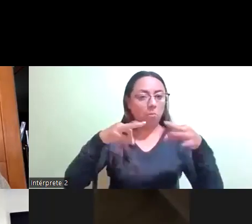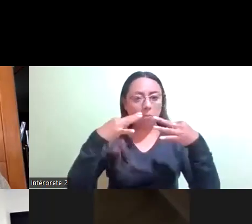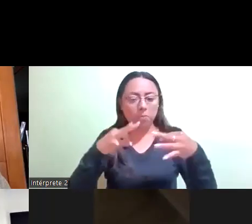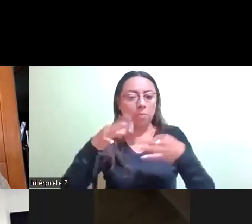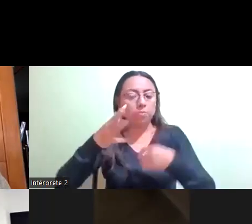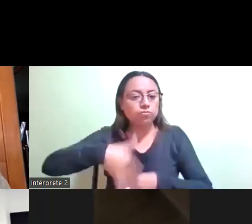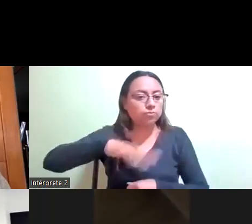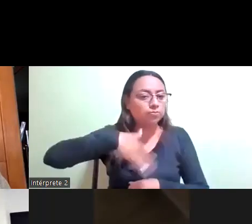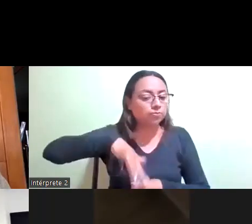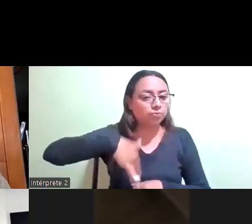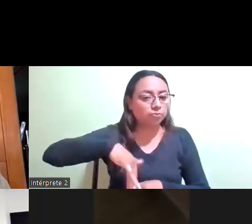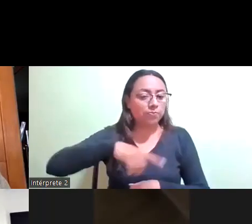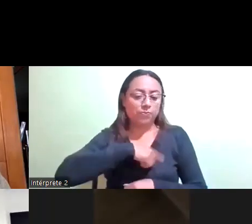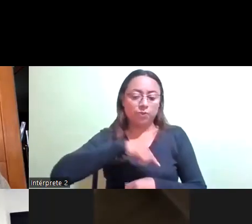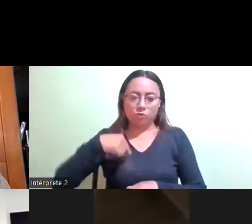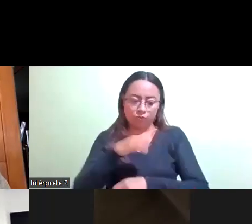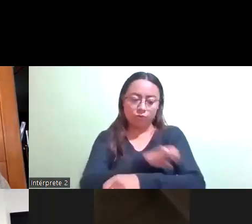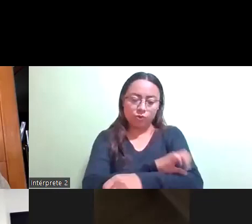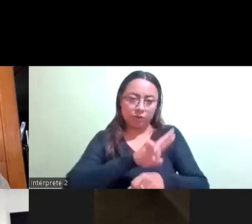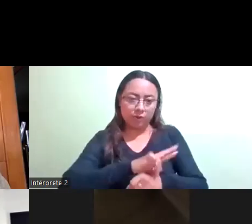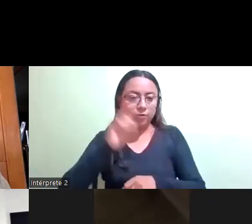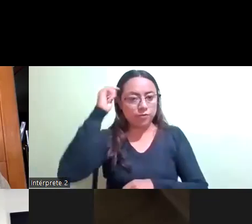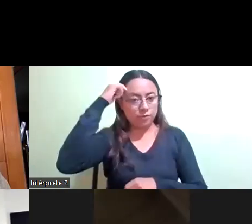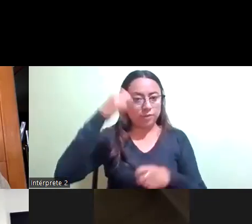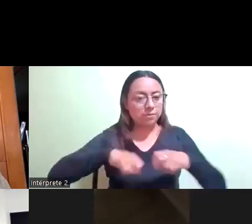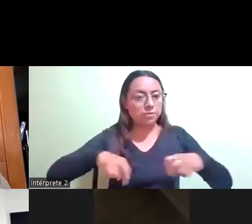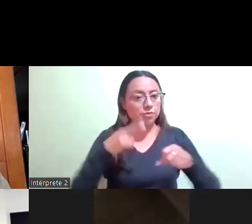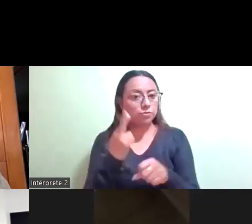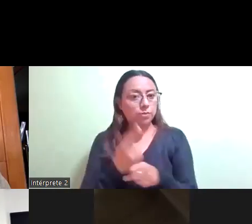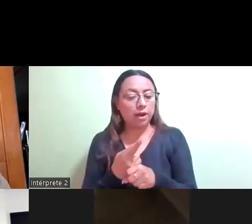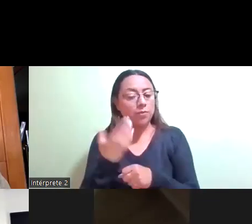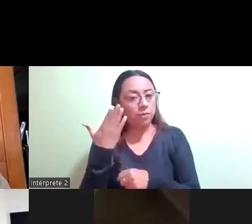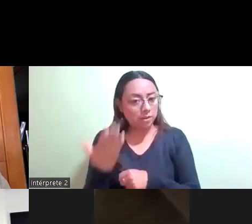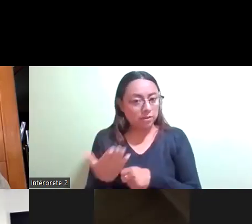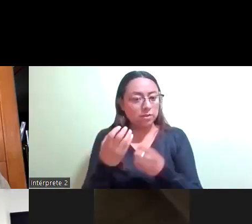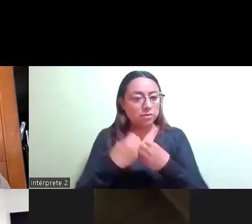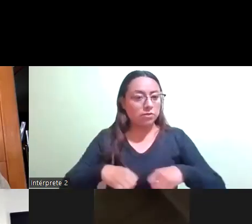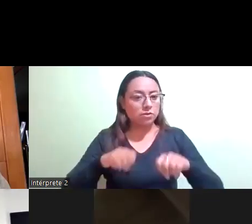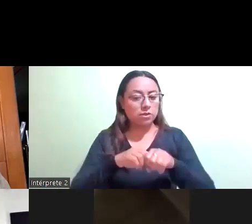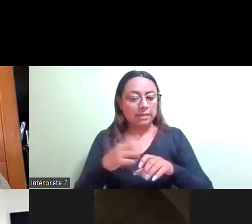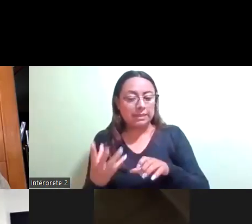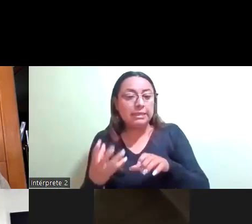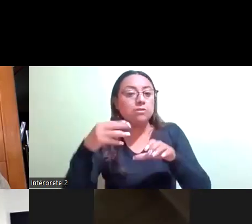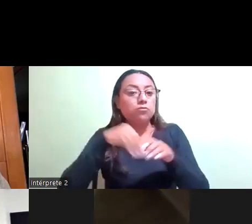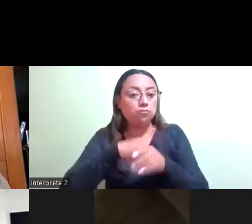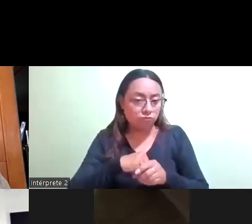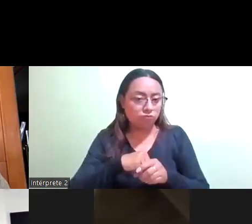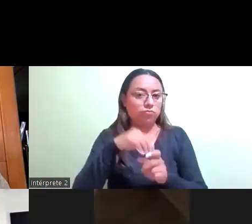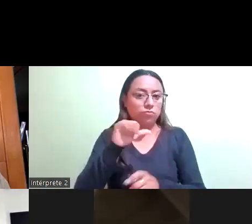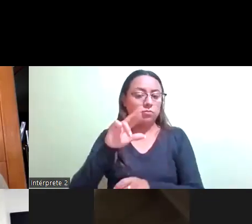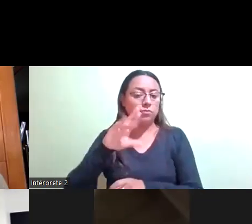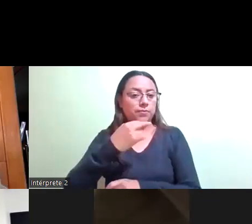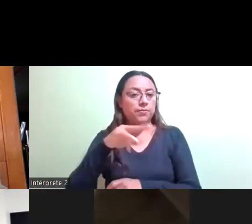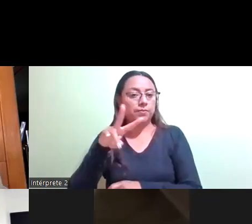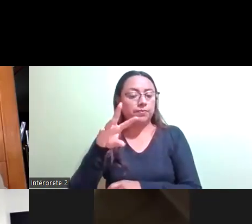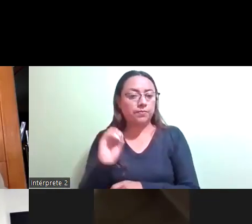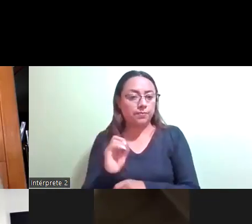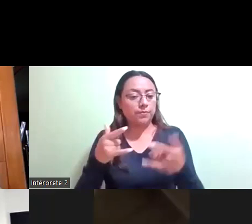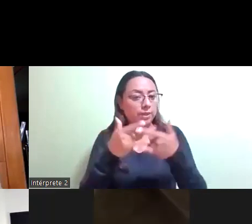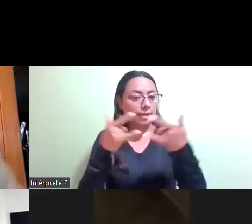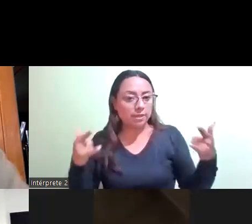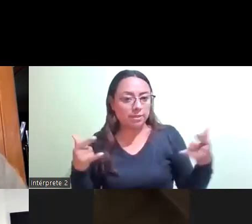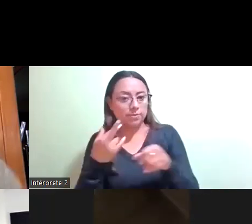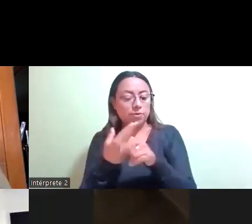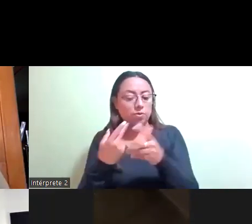en claro que la Coordinación de Servicios Parlamentarios es un ente que incluye el archivo histórico parlamentario.